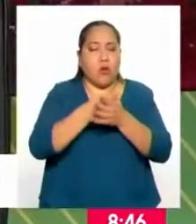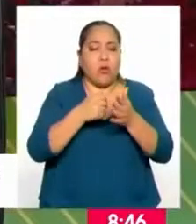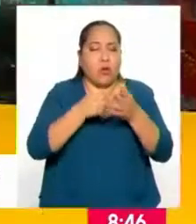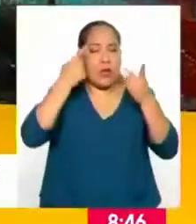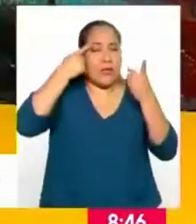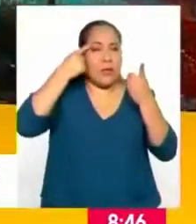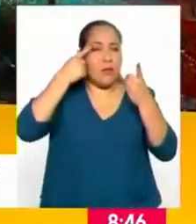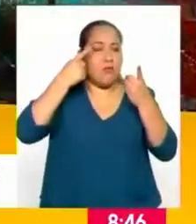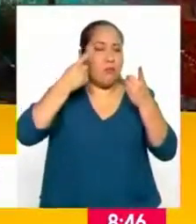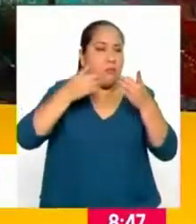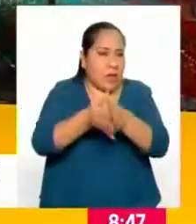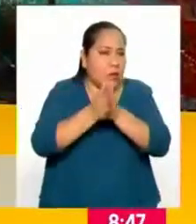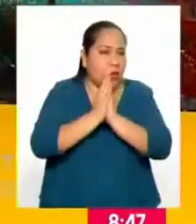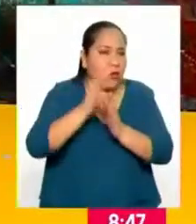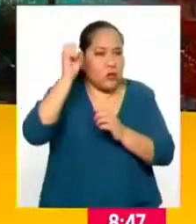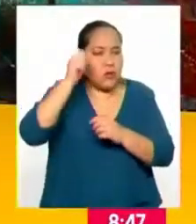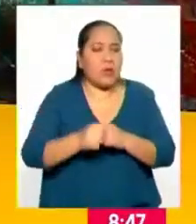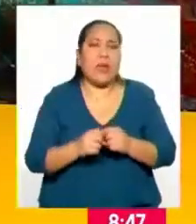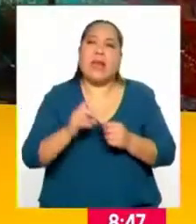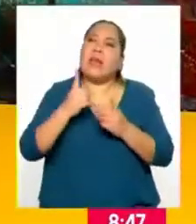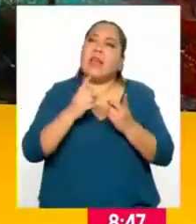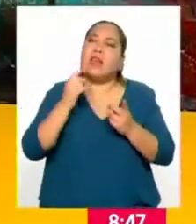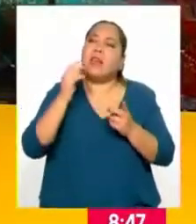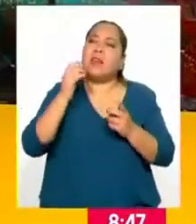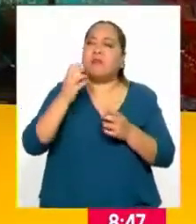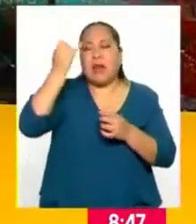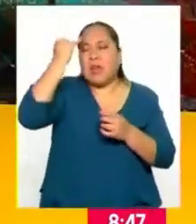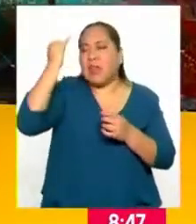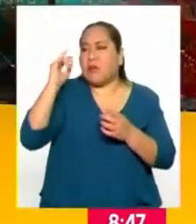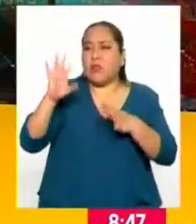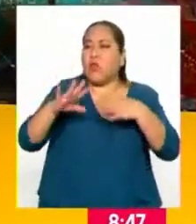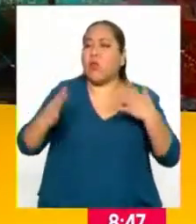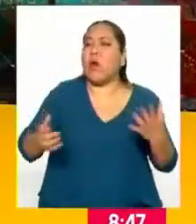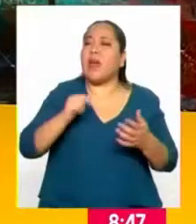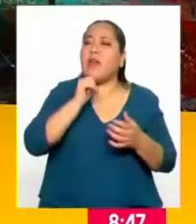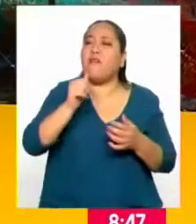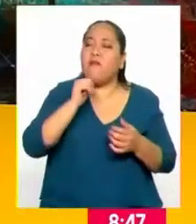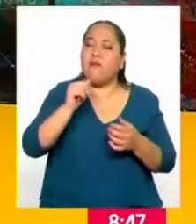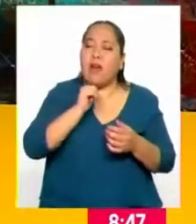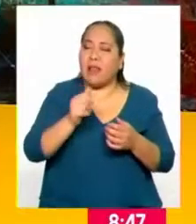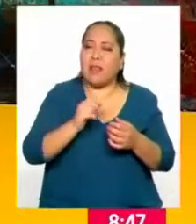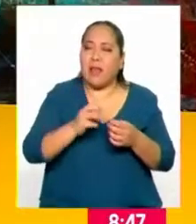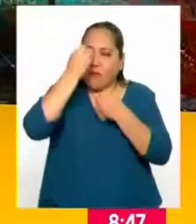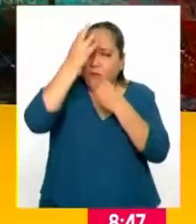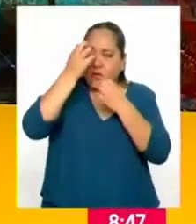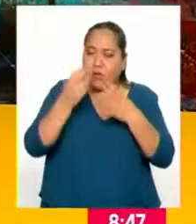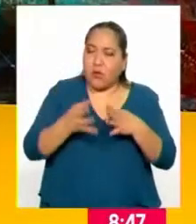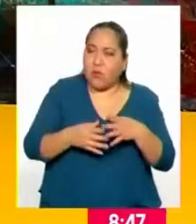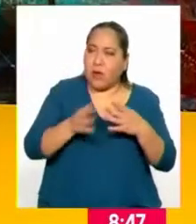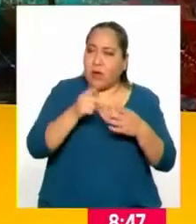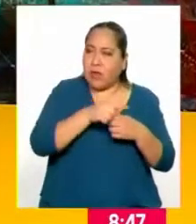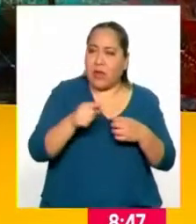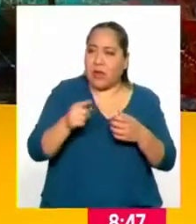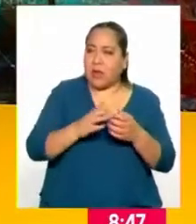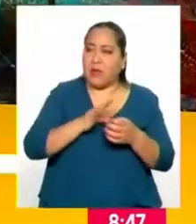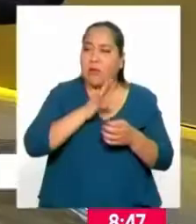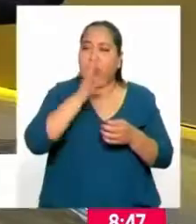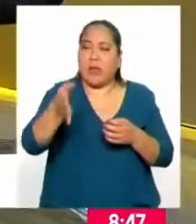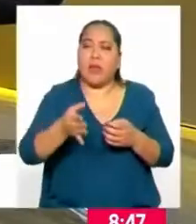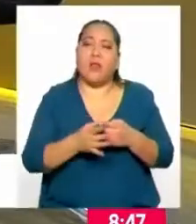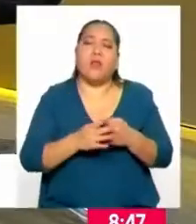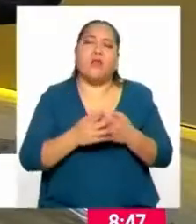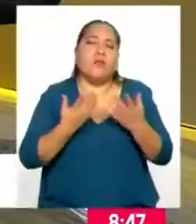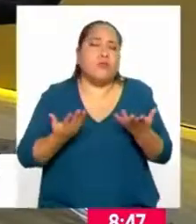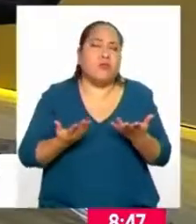acuerdo. Y si se encuentra que no se tiene del todo la información, ¿van a recurrir, se ha evaluado la posibilidad de recurrir a alguna acción